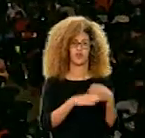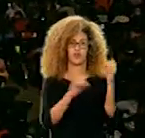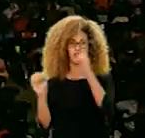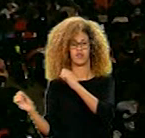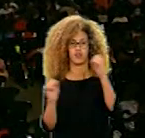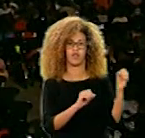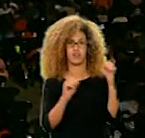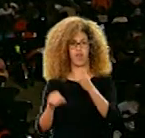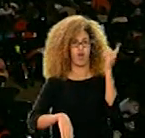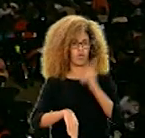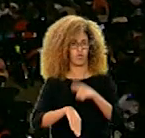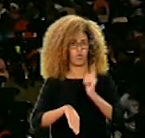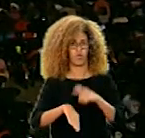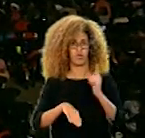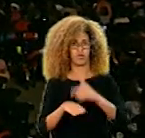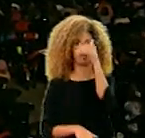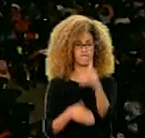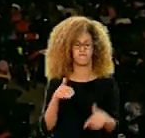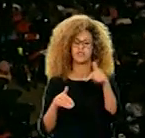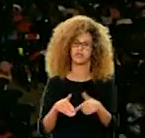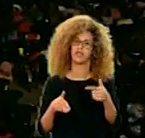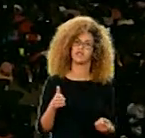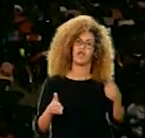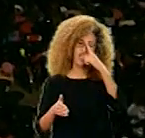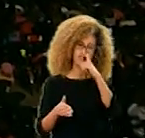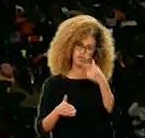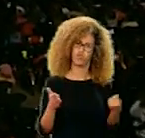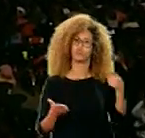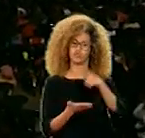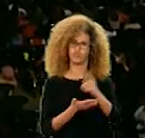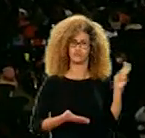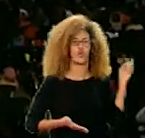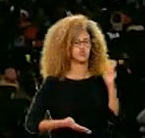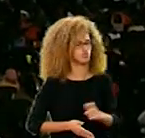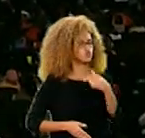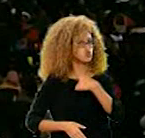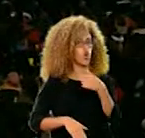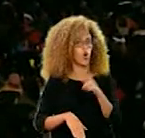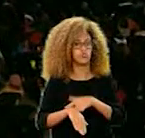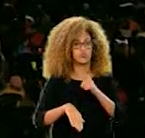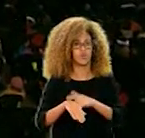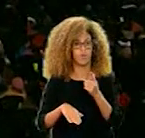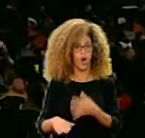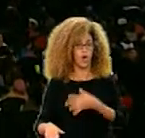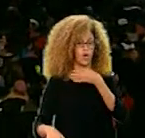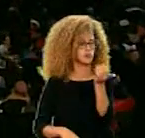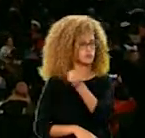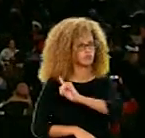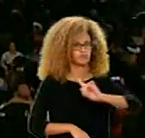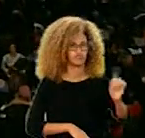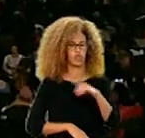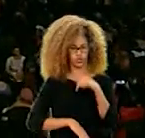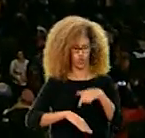echó el tiempo encima, y este año te prometo nos regaló una rima, desde la puesta